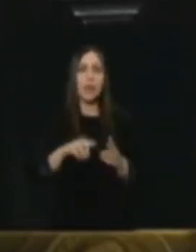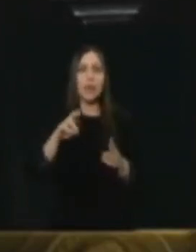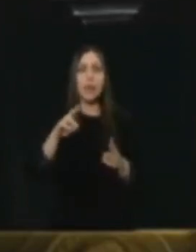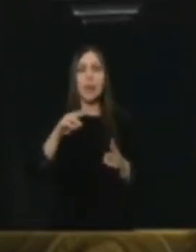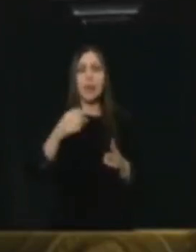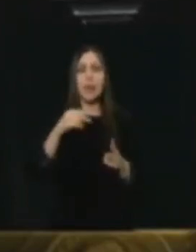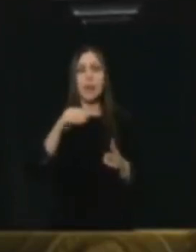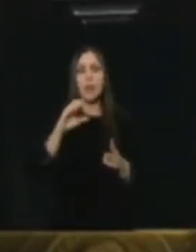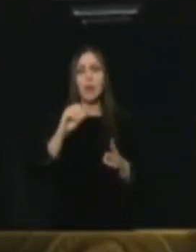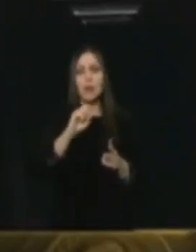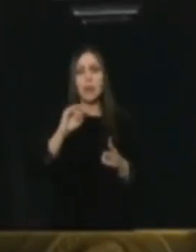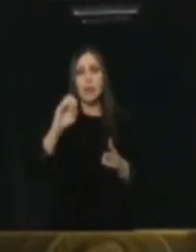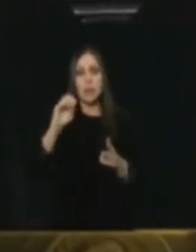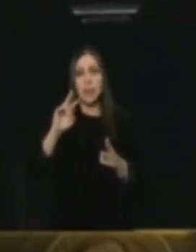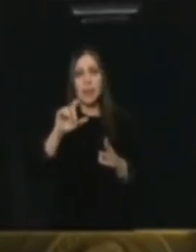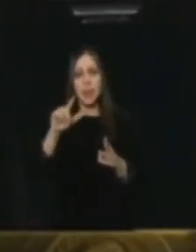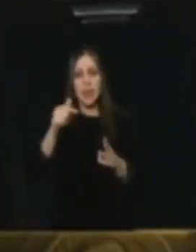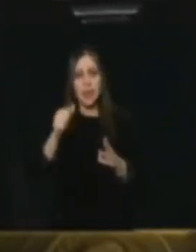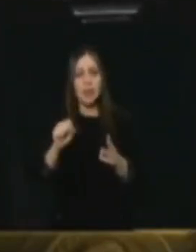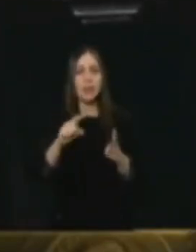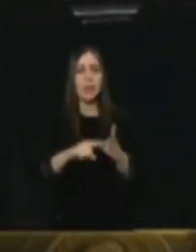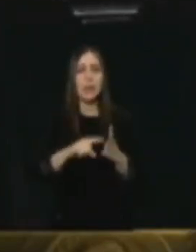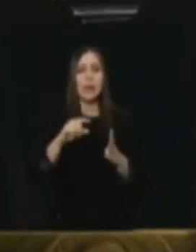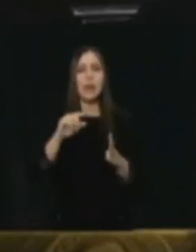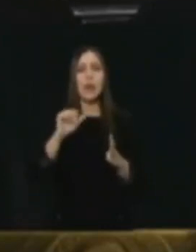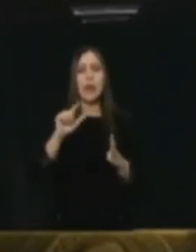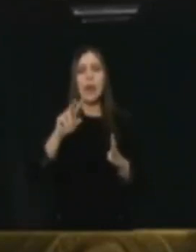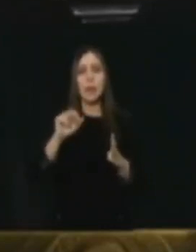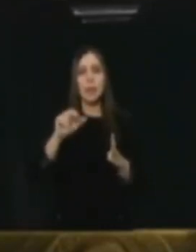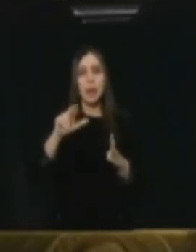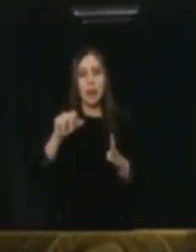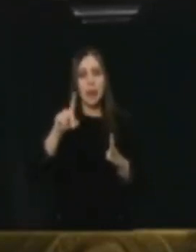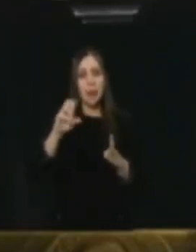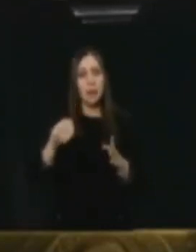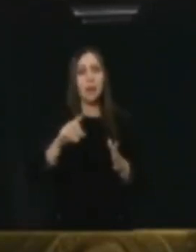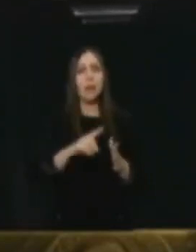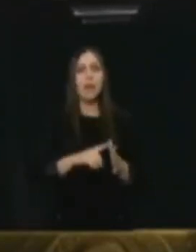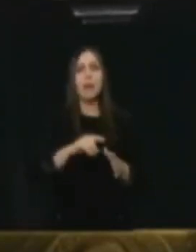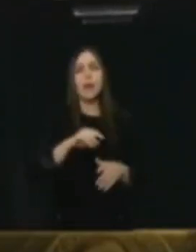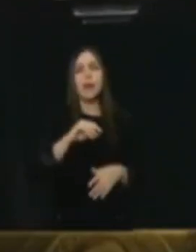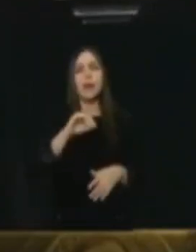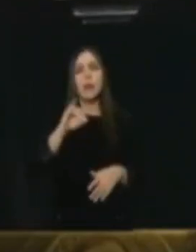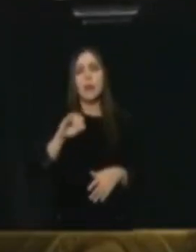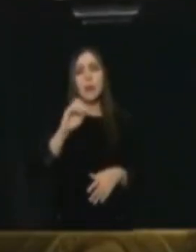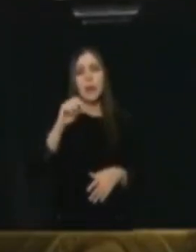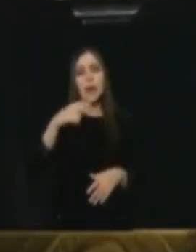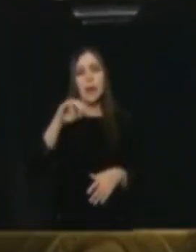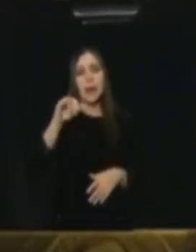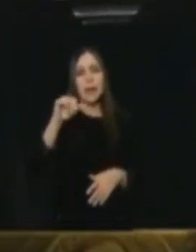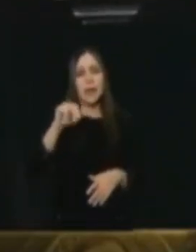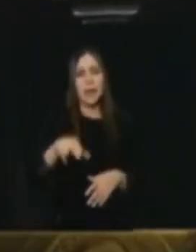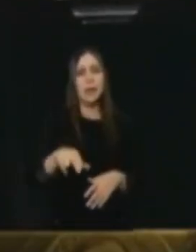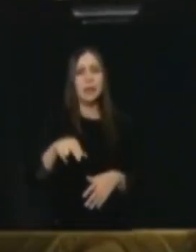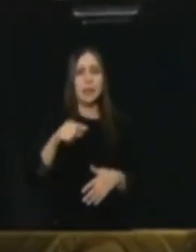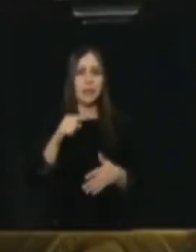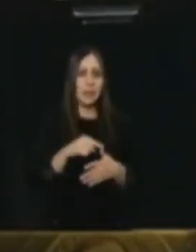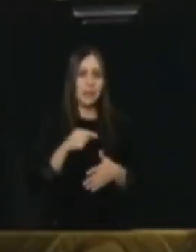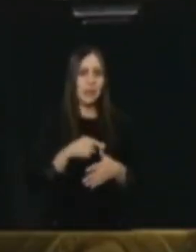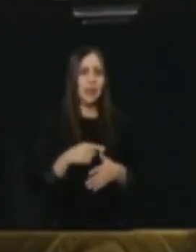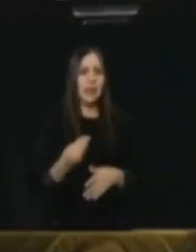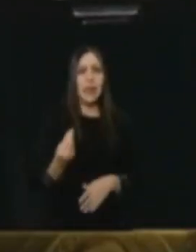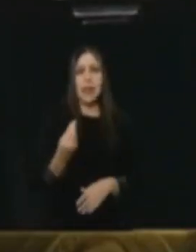a José Alvarado, al gran Joaquín Díez Canedo, que aguantaba las